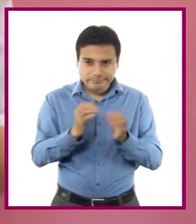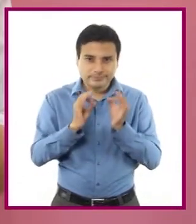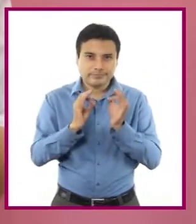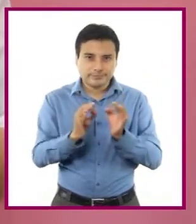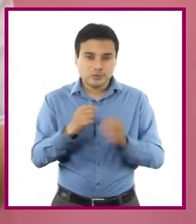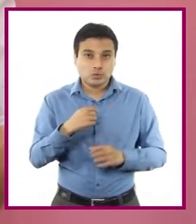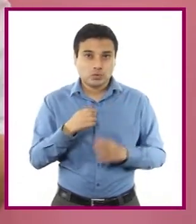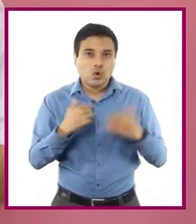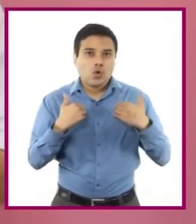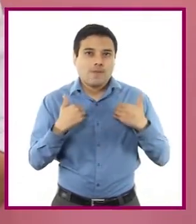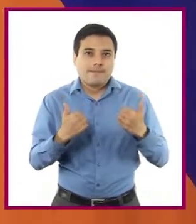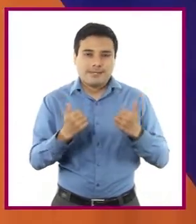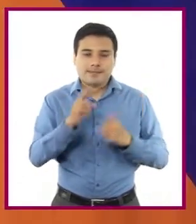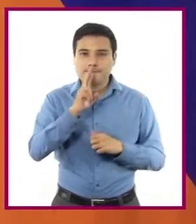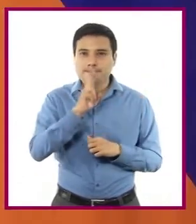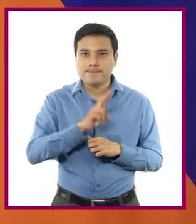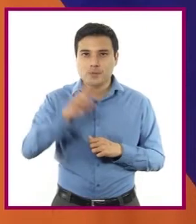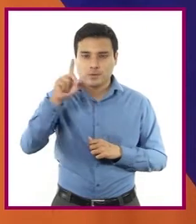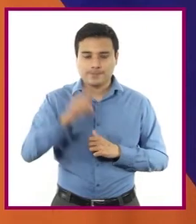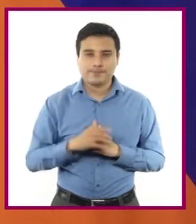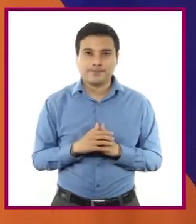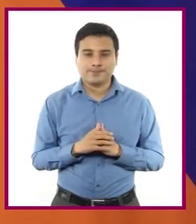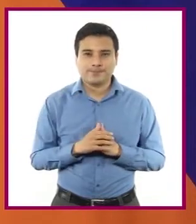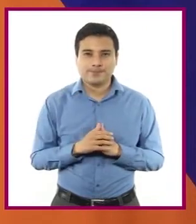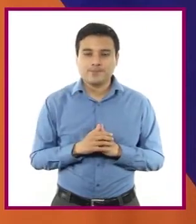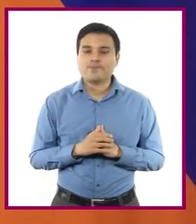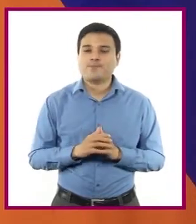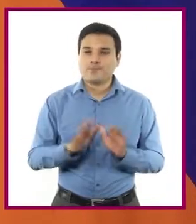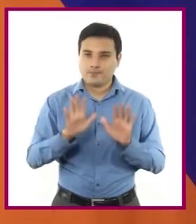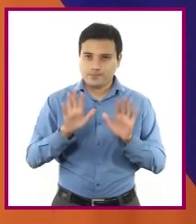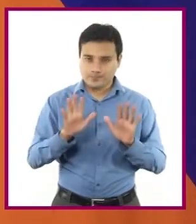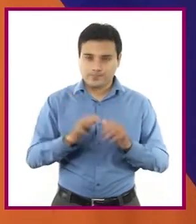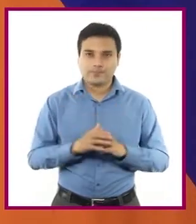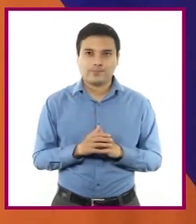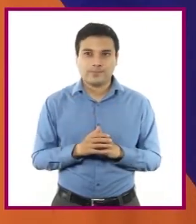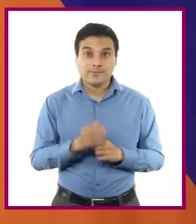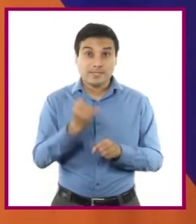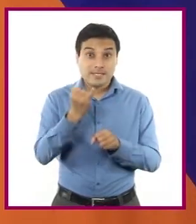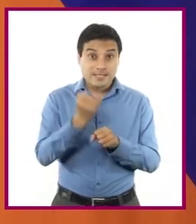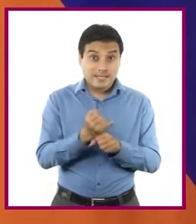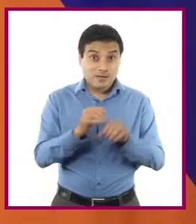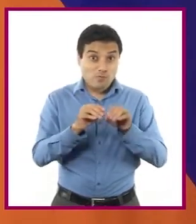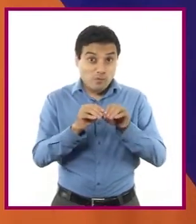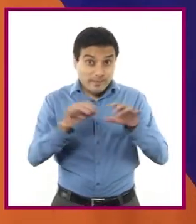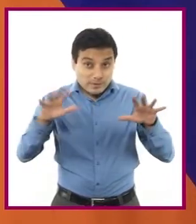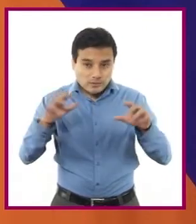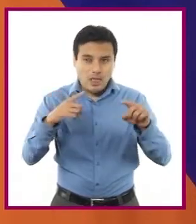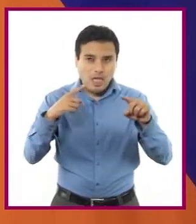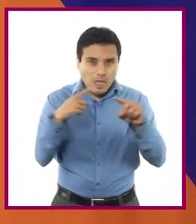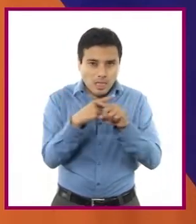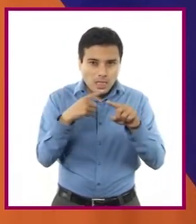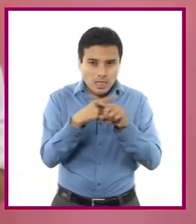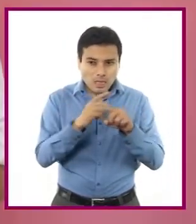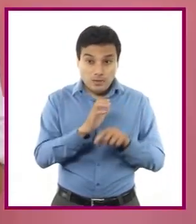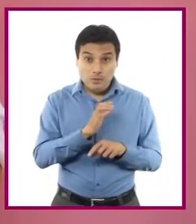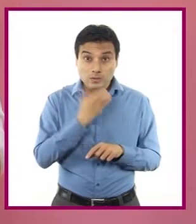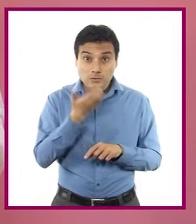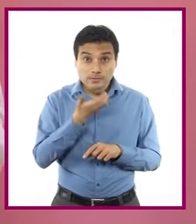comprender mejor el problema. Entonces, ¿esas contradicciones son más comunes de lo que nos